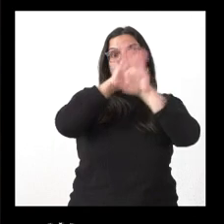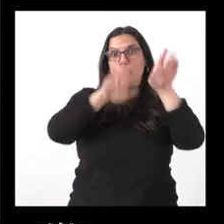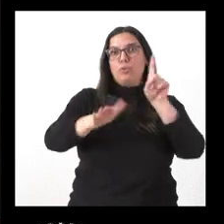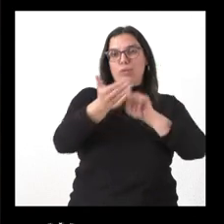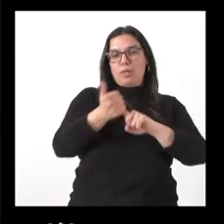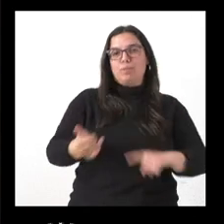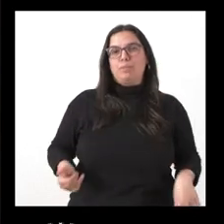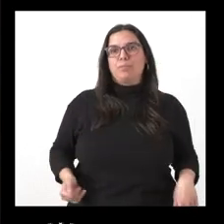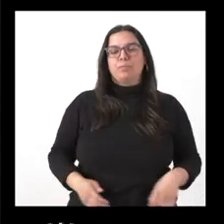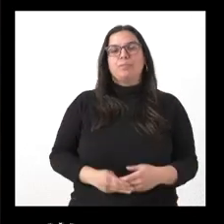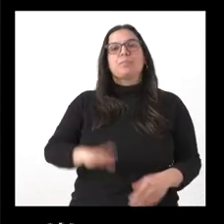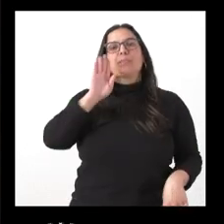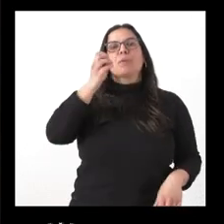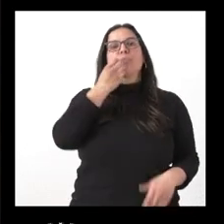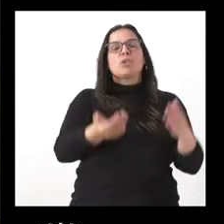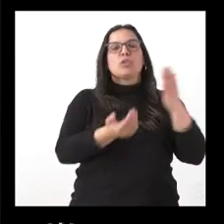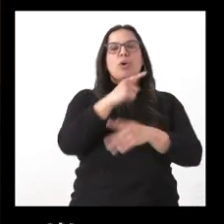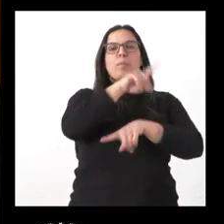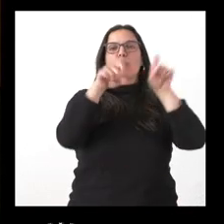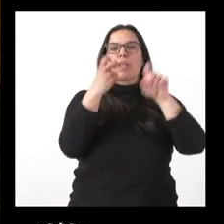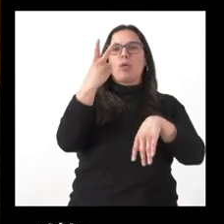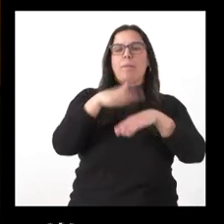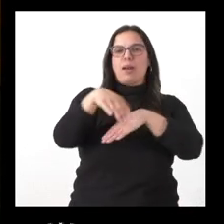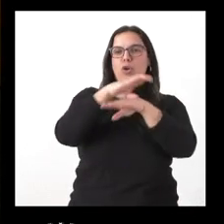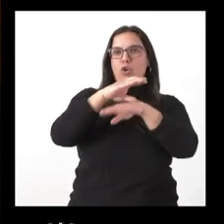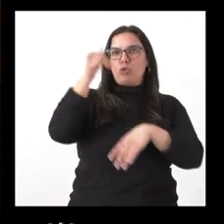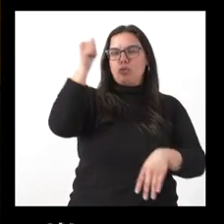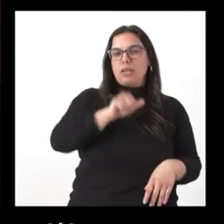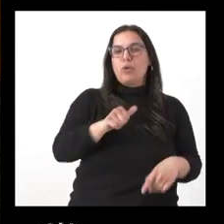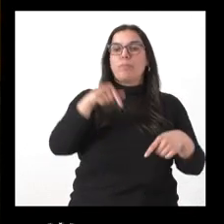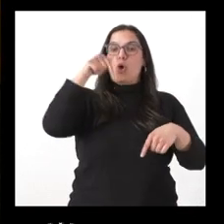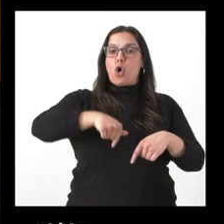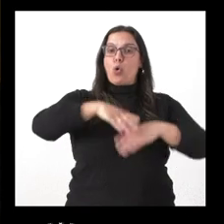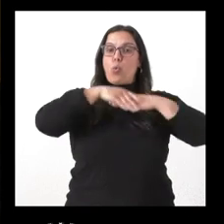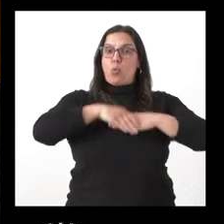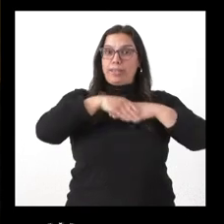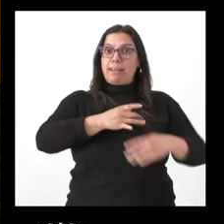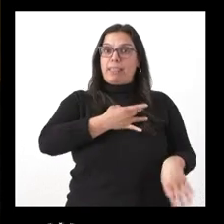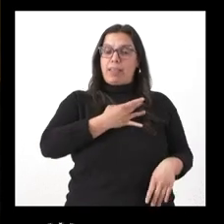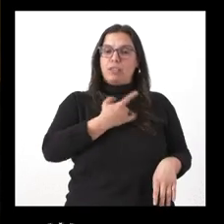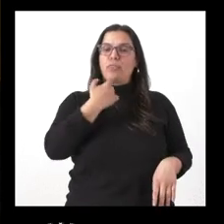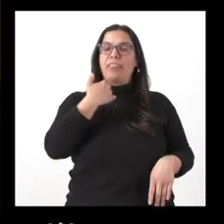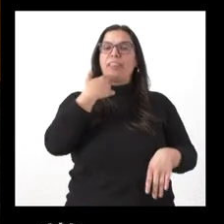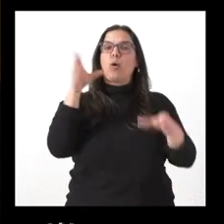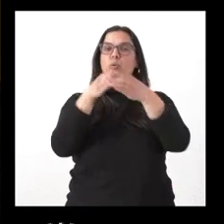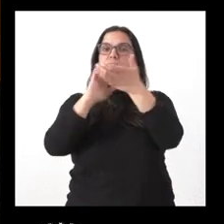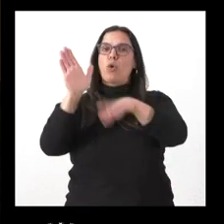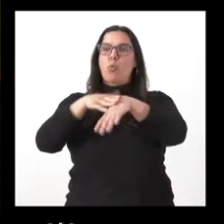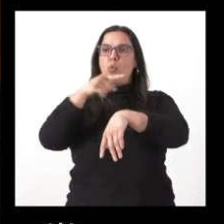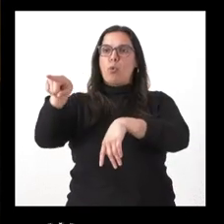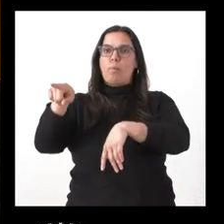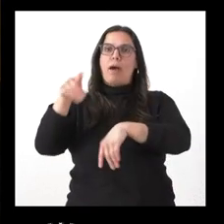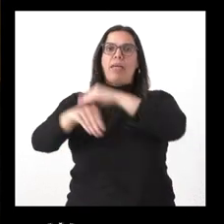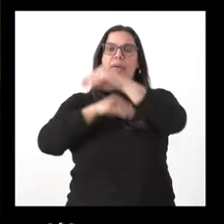Hola buenos días dos preguntas para el consejero la primera hoy ugt el sindicato GT ha echado la culpa a la junta de tener que realizar un erte